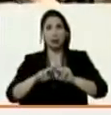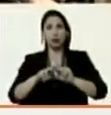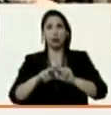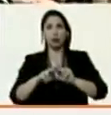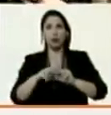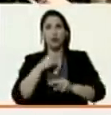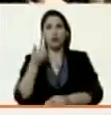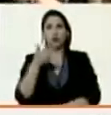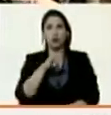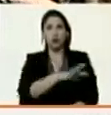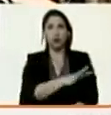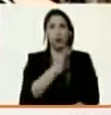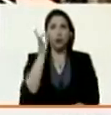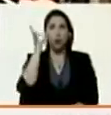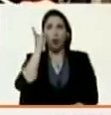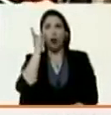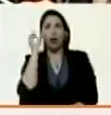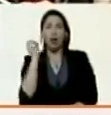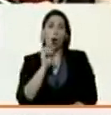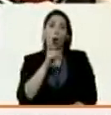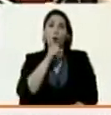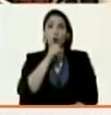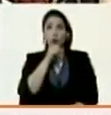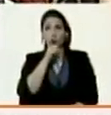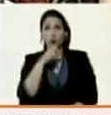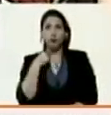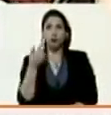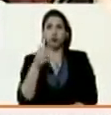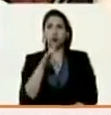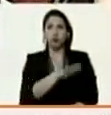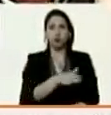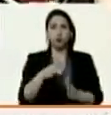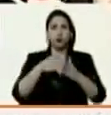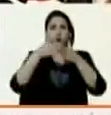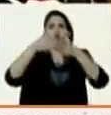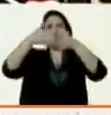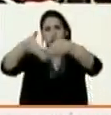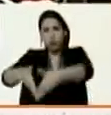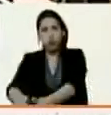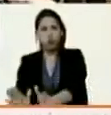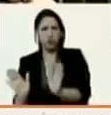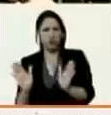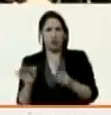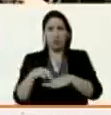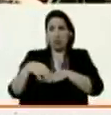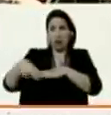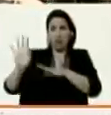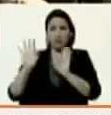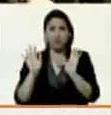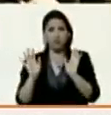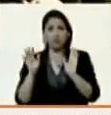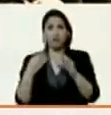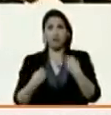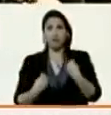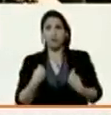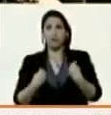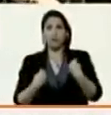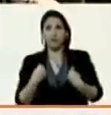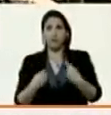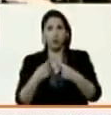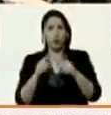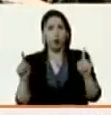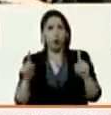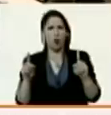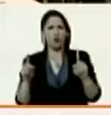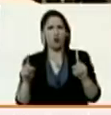mujeres sigan muriendo ancianos sigan muriendo que vienen en barcos y segundo y los dejan ahogar más se van a preocupar del otro lado del